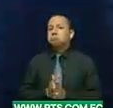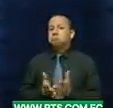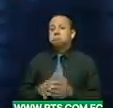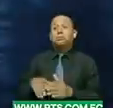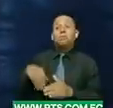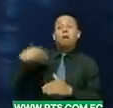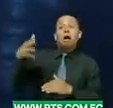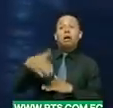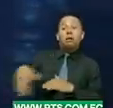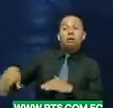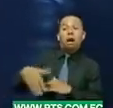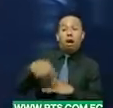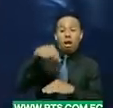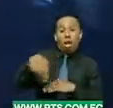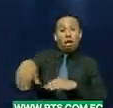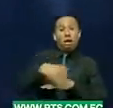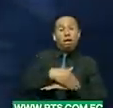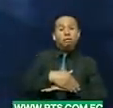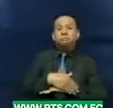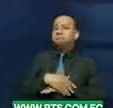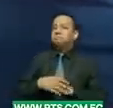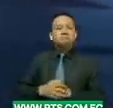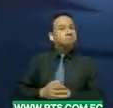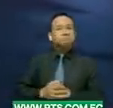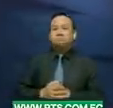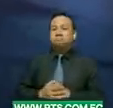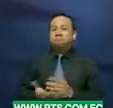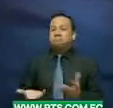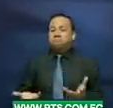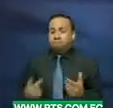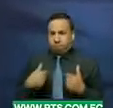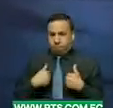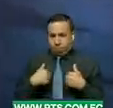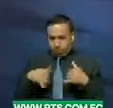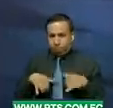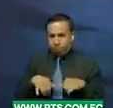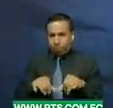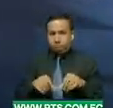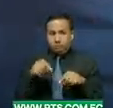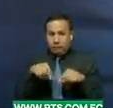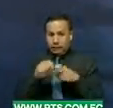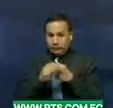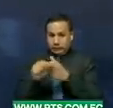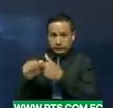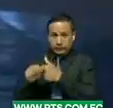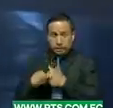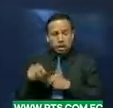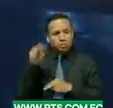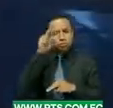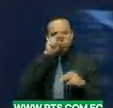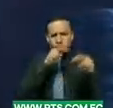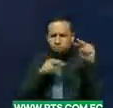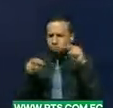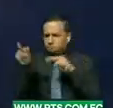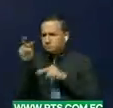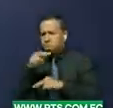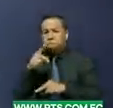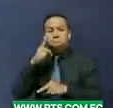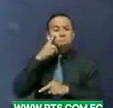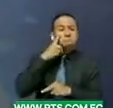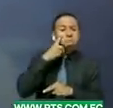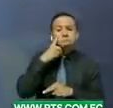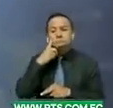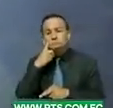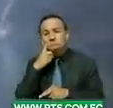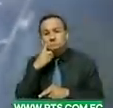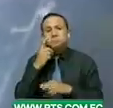avenida Casuarina. Nosotros vamos a realizar algunos recorridos en el sector también para constatar los controles u operativos que quizás